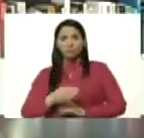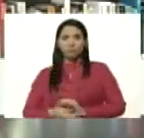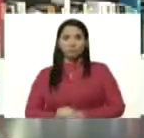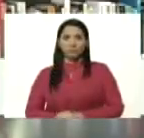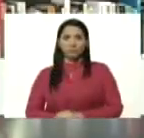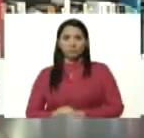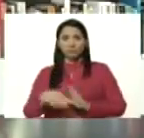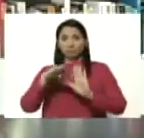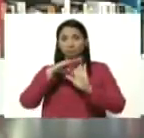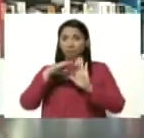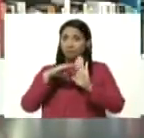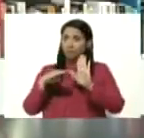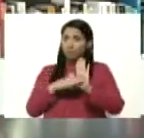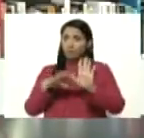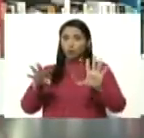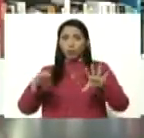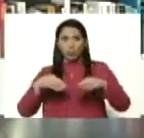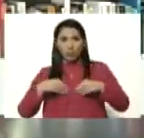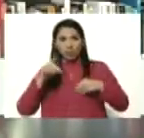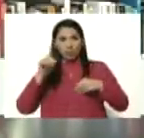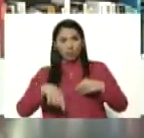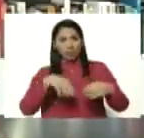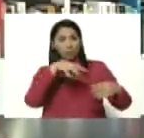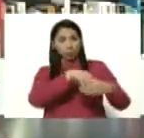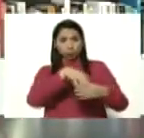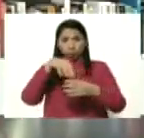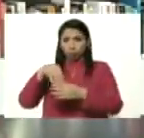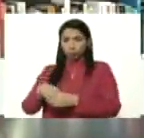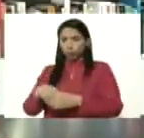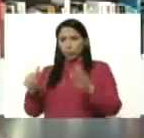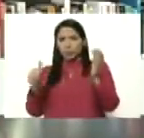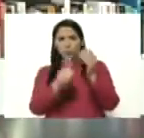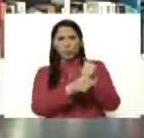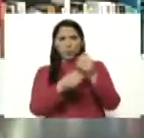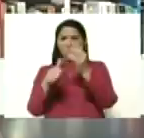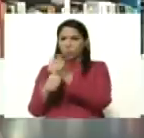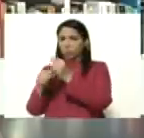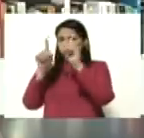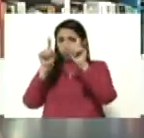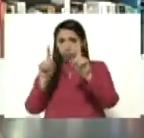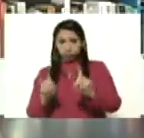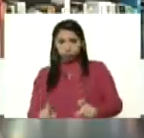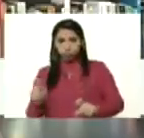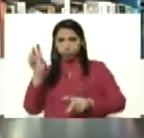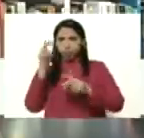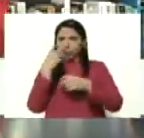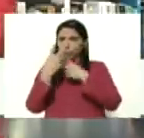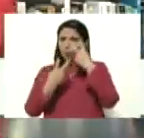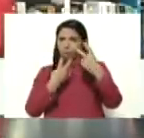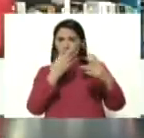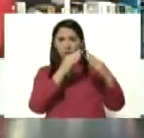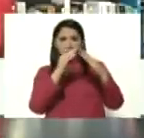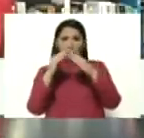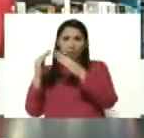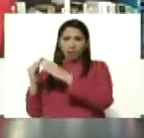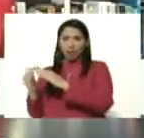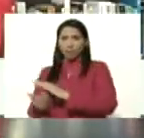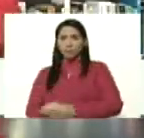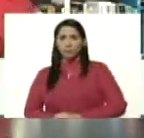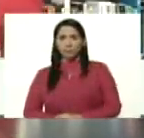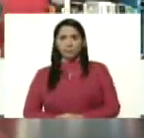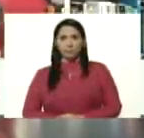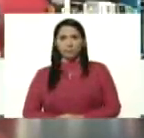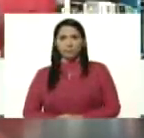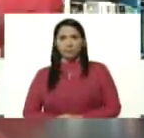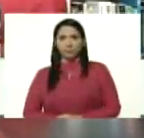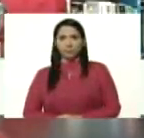las medidas que se están tomando, la cuarentena, el despistaje ampliado personalizado, la visita casa por casa,